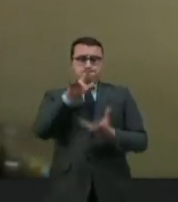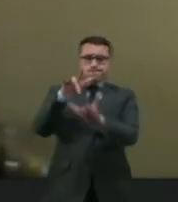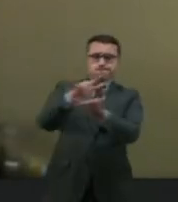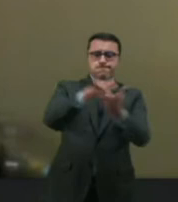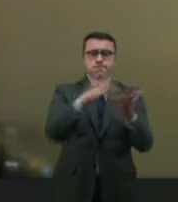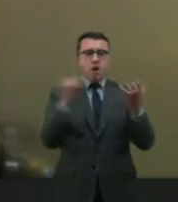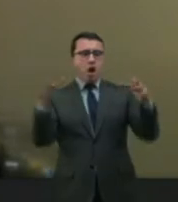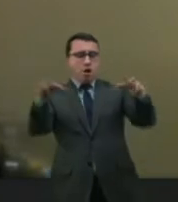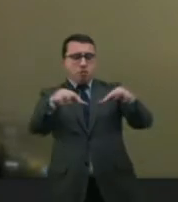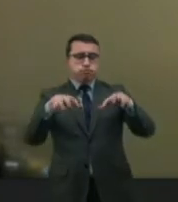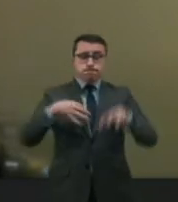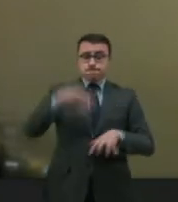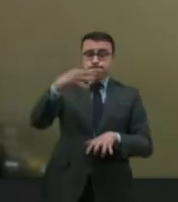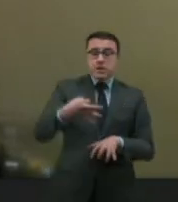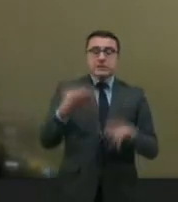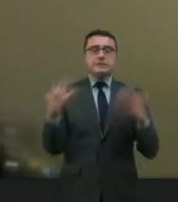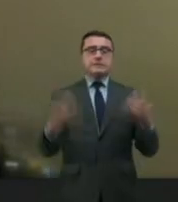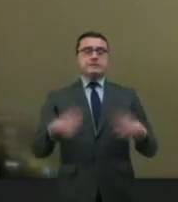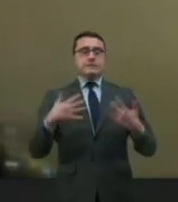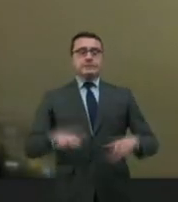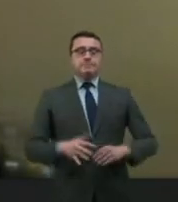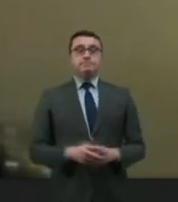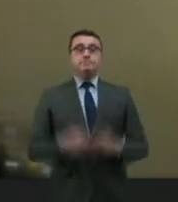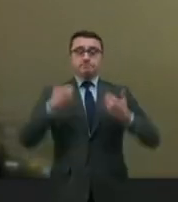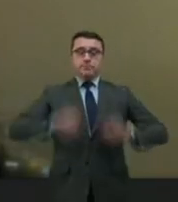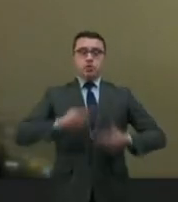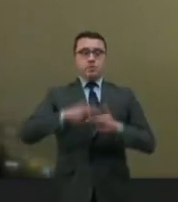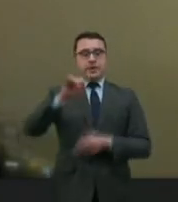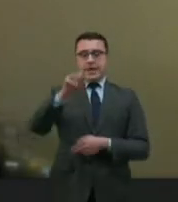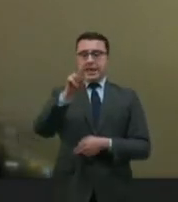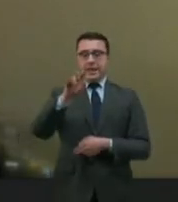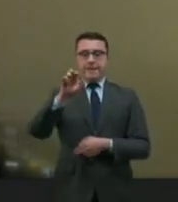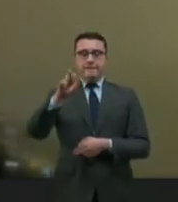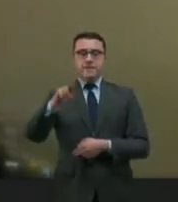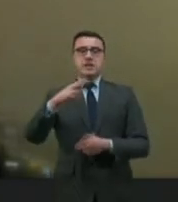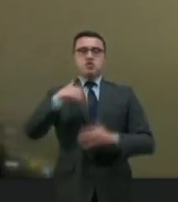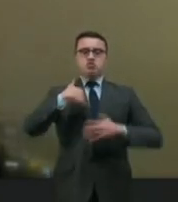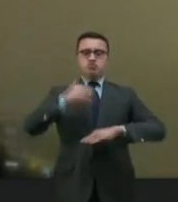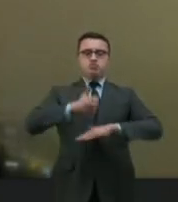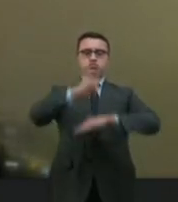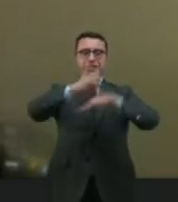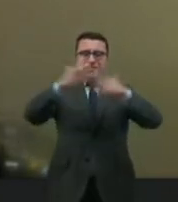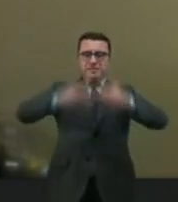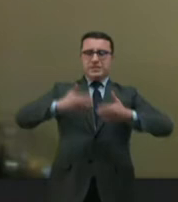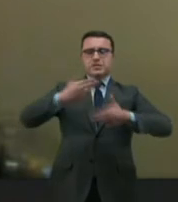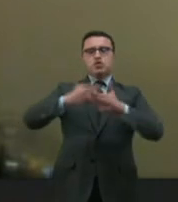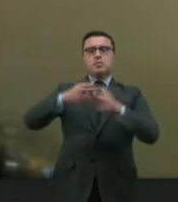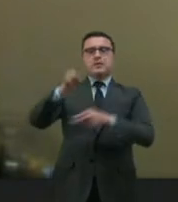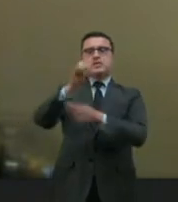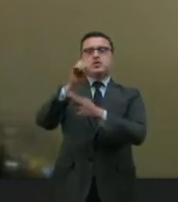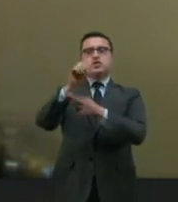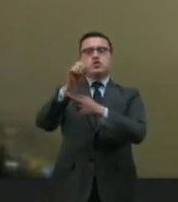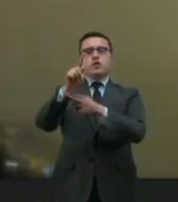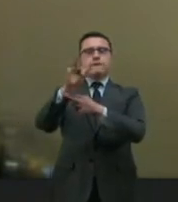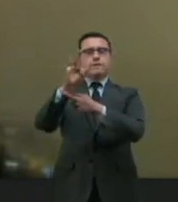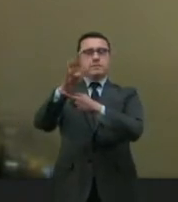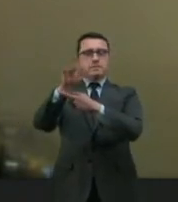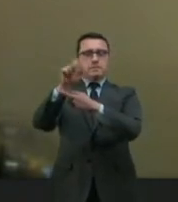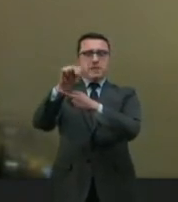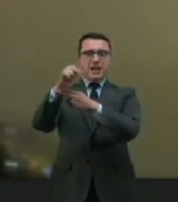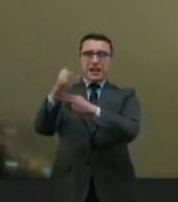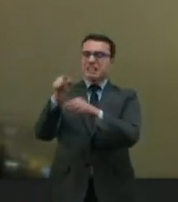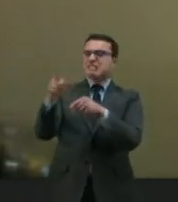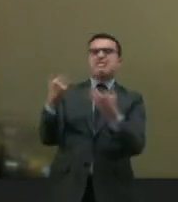evento. Soy Javier Villamizar, soy un Operating Partner en el SoftBank Vision Fund. El SoftBank Vision Fund es el